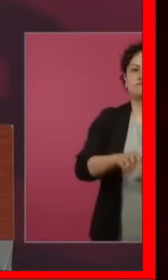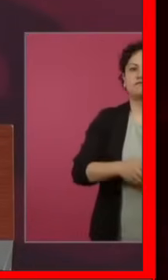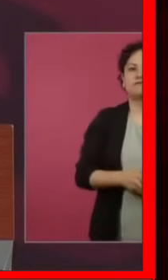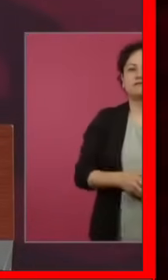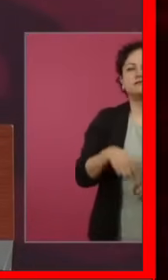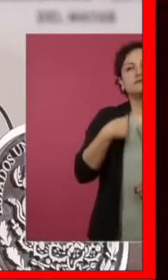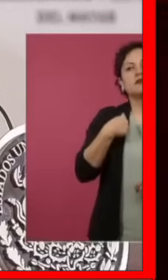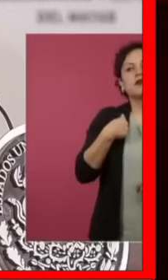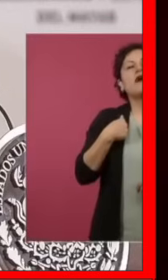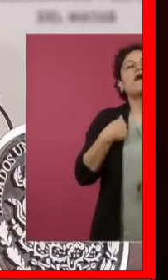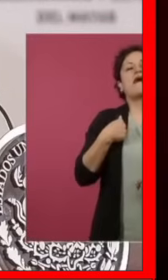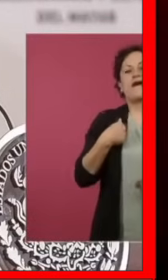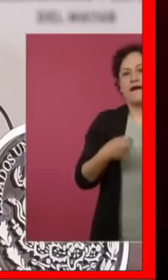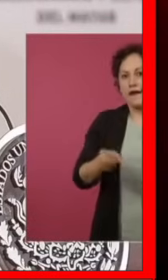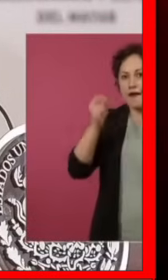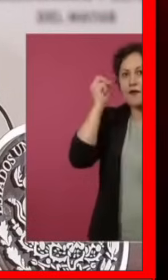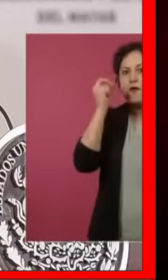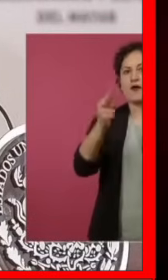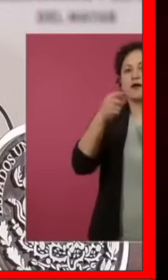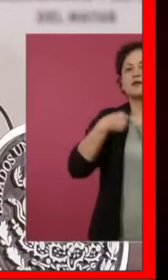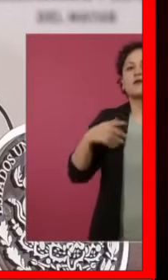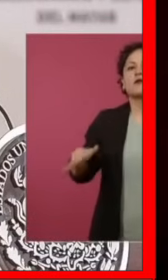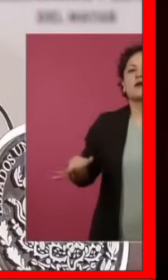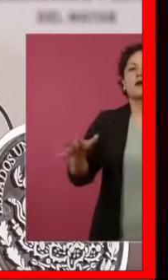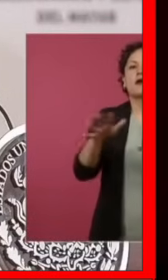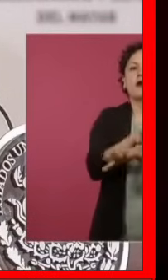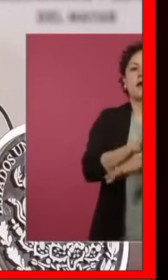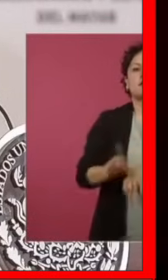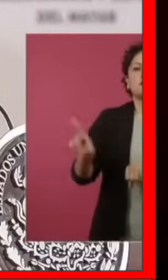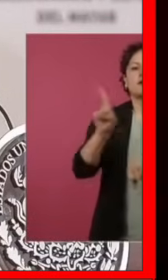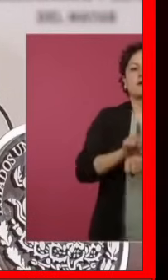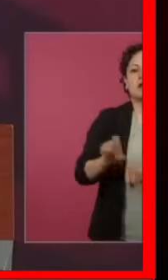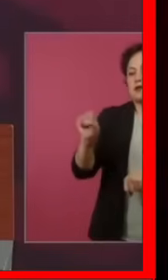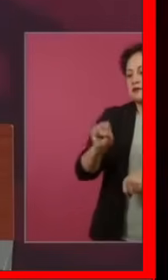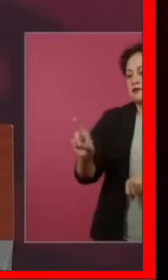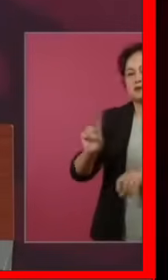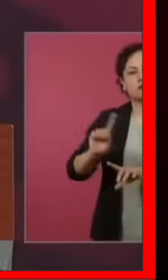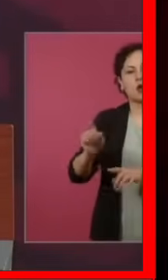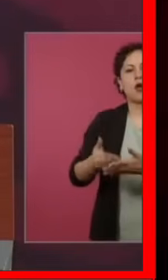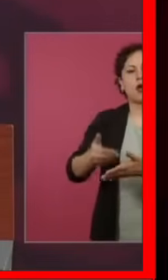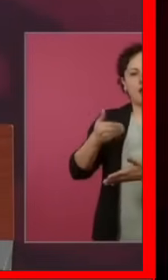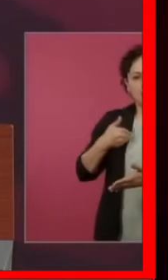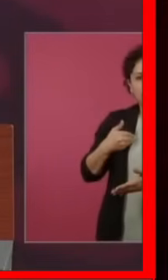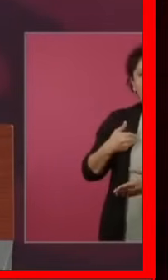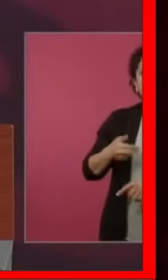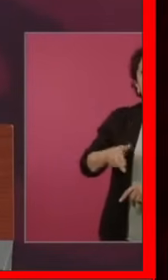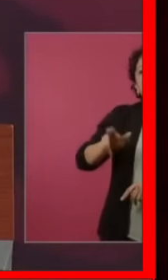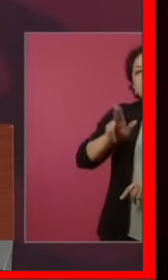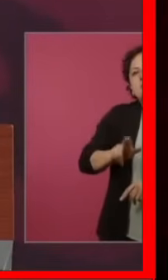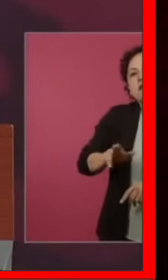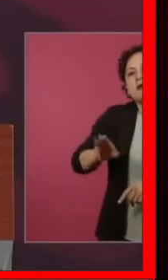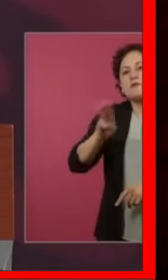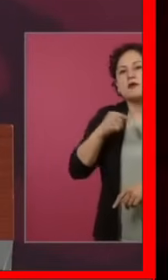Entonces fui como un lunes, un martes, un miércoles, y claro, ahí estaban